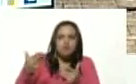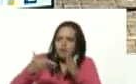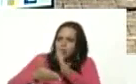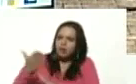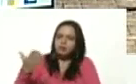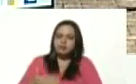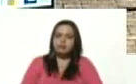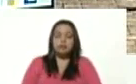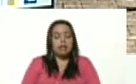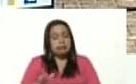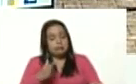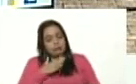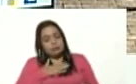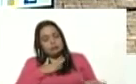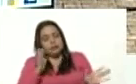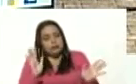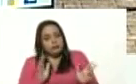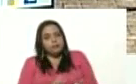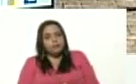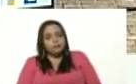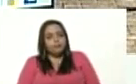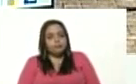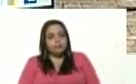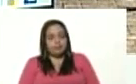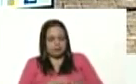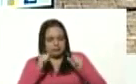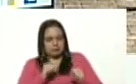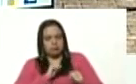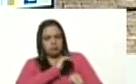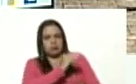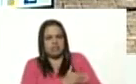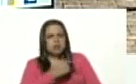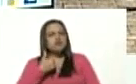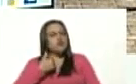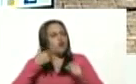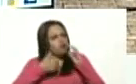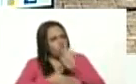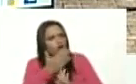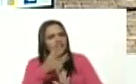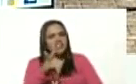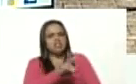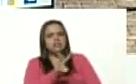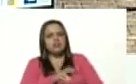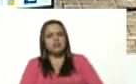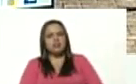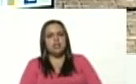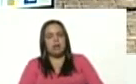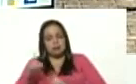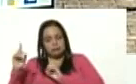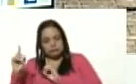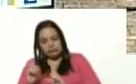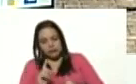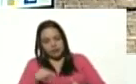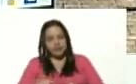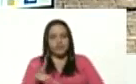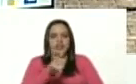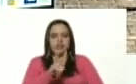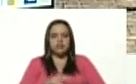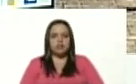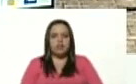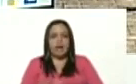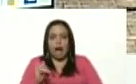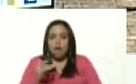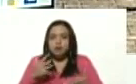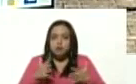Y él, bueno, se armó de valentía y dijo, voy. Y cuando aterrizó aquí, venía